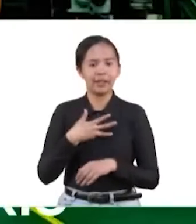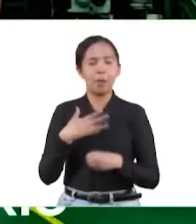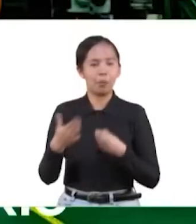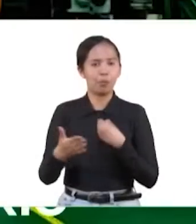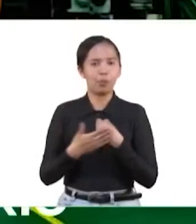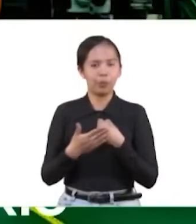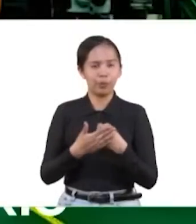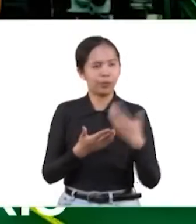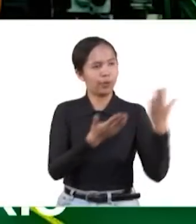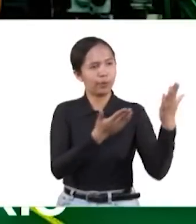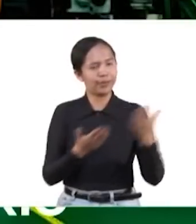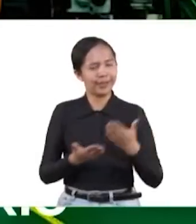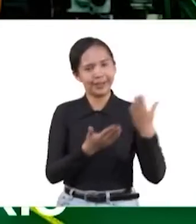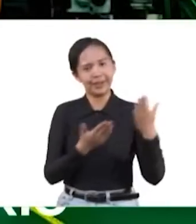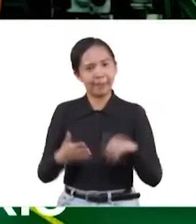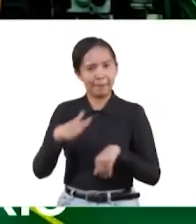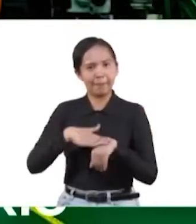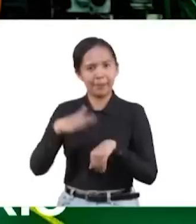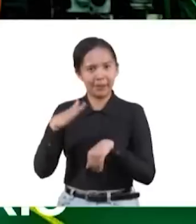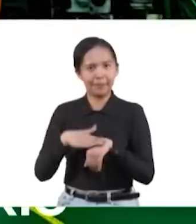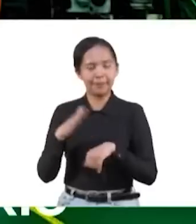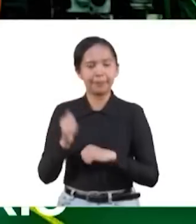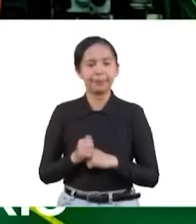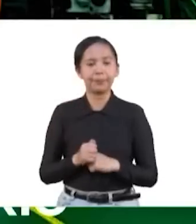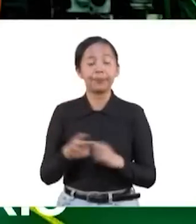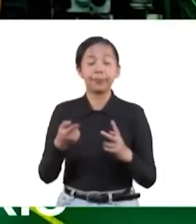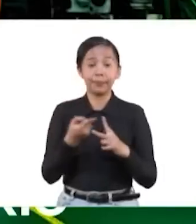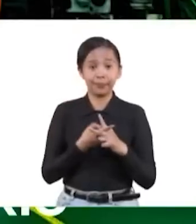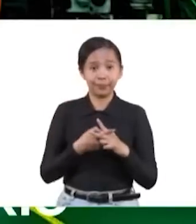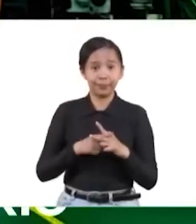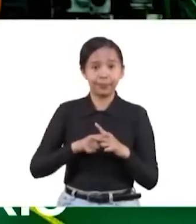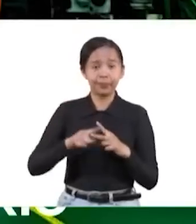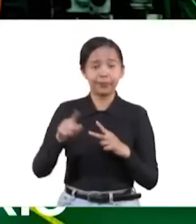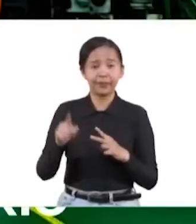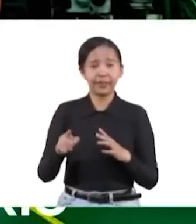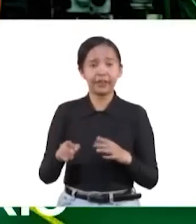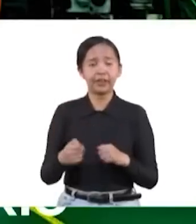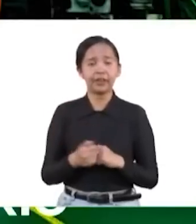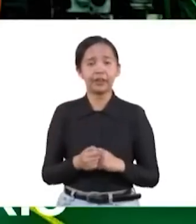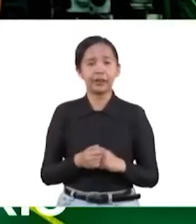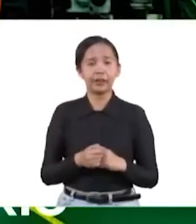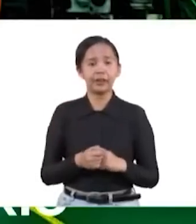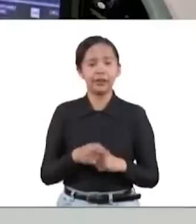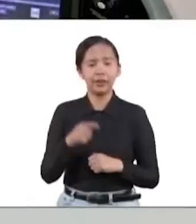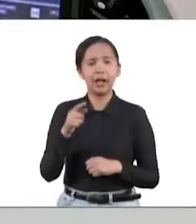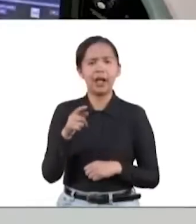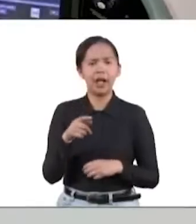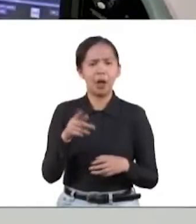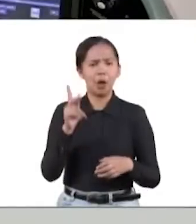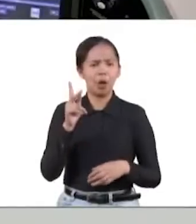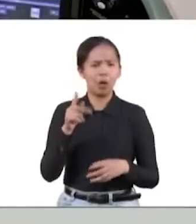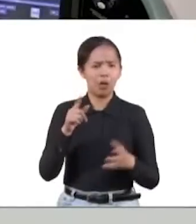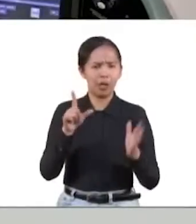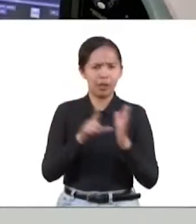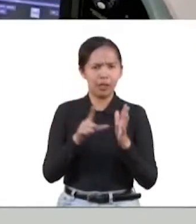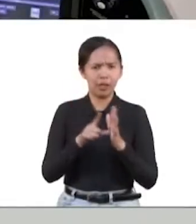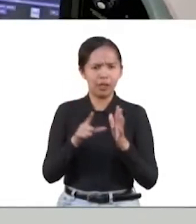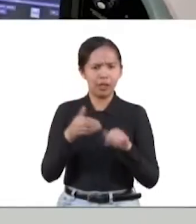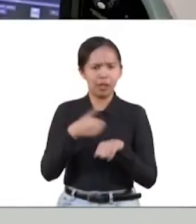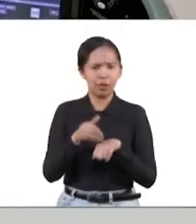llegando semana a semana. Para el inicio de la operación de la fase 1 de la